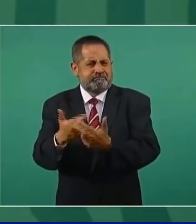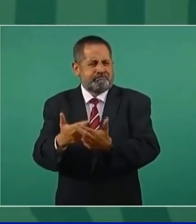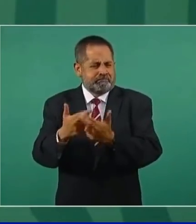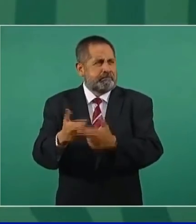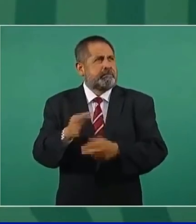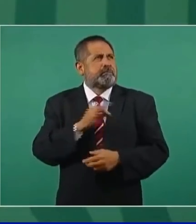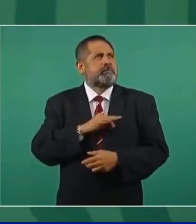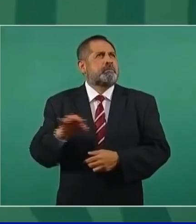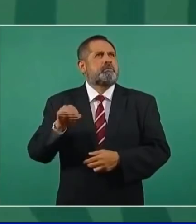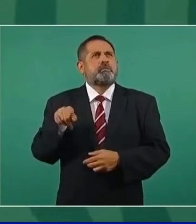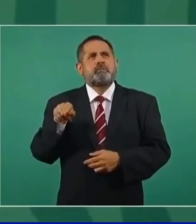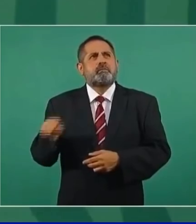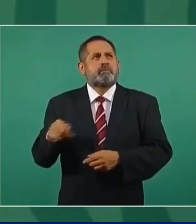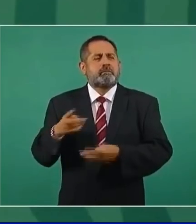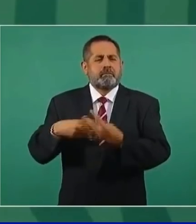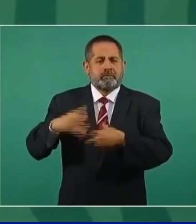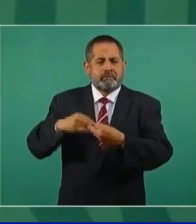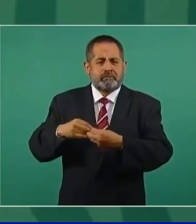producir